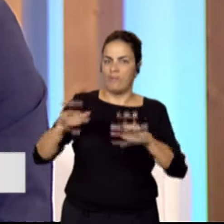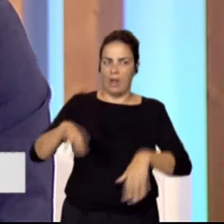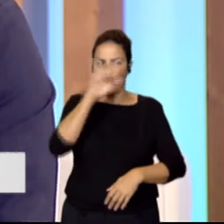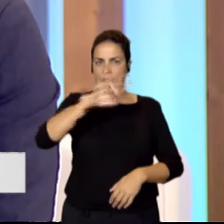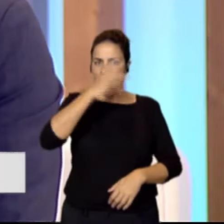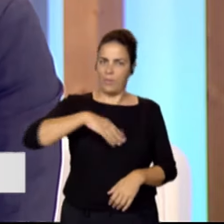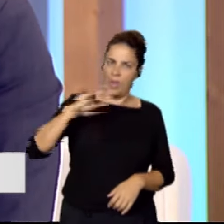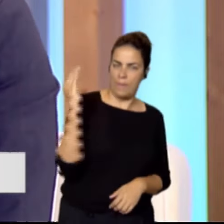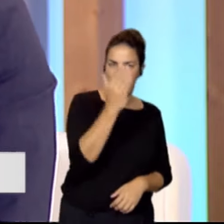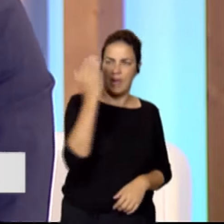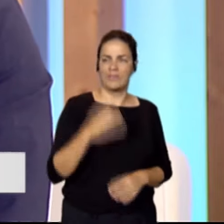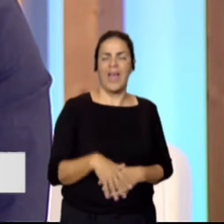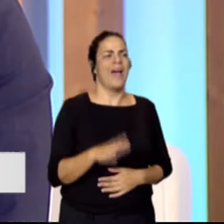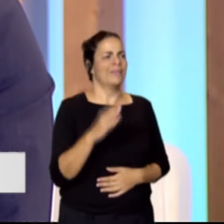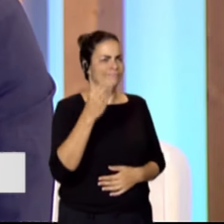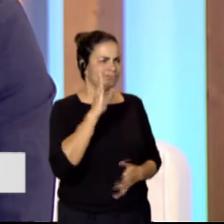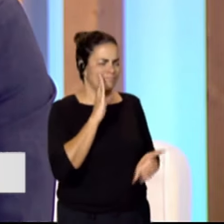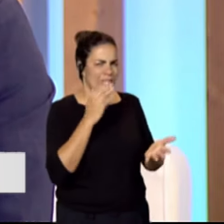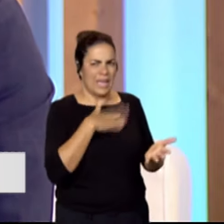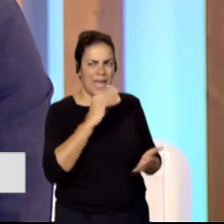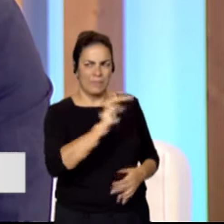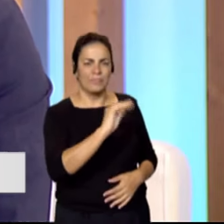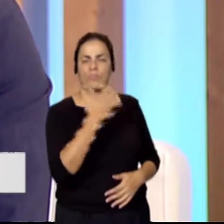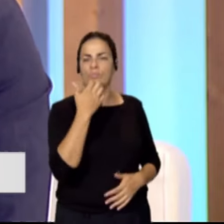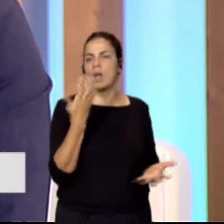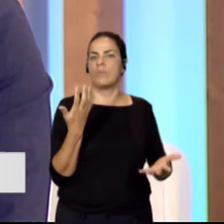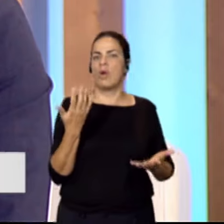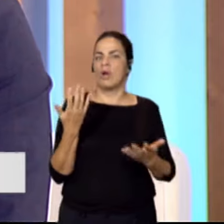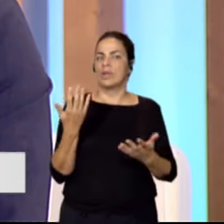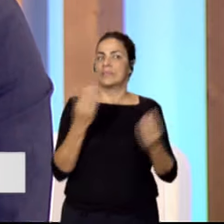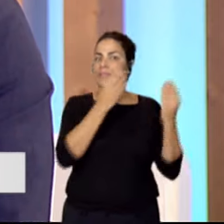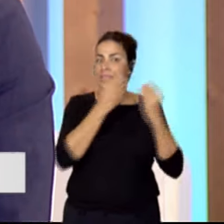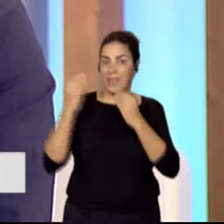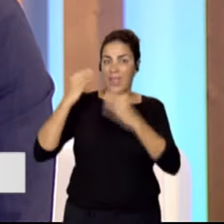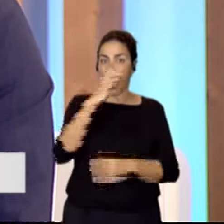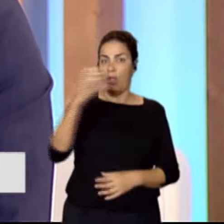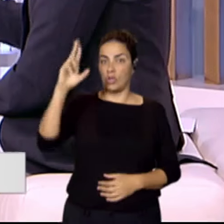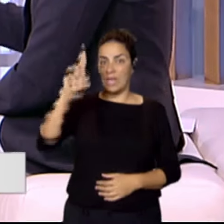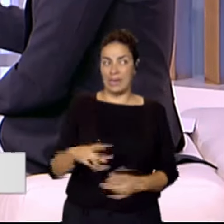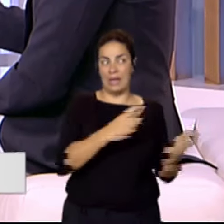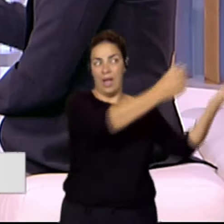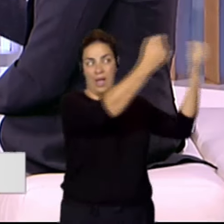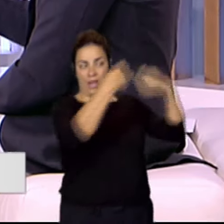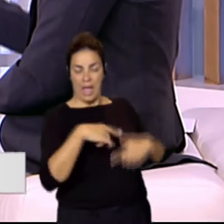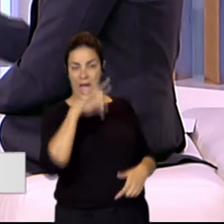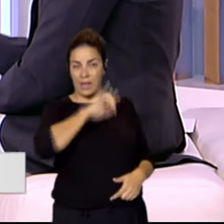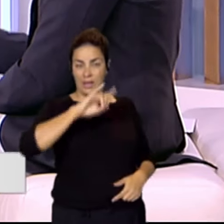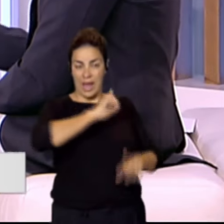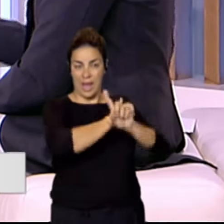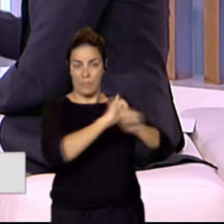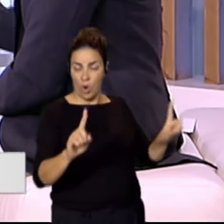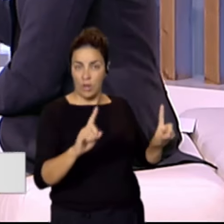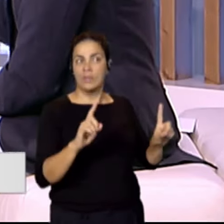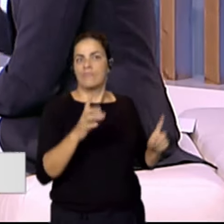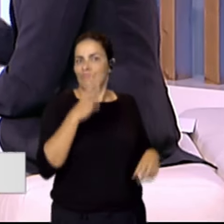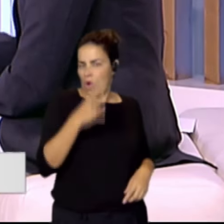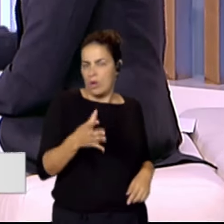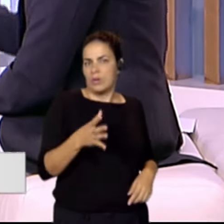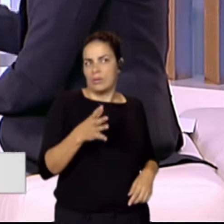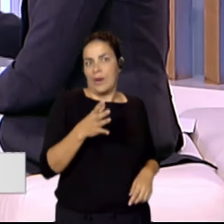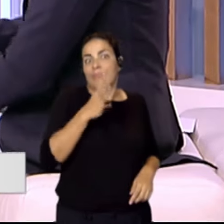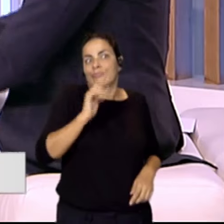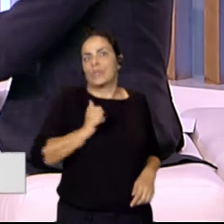preguntar es decir esa prohibición a la importación Por ejemplo de sandías desde Costa Rica a Canarias se hace para evitar que esa fruta pueda traer algún tipo de